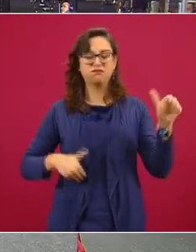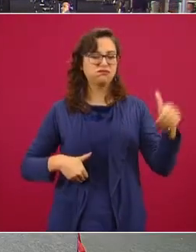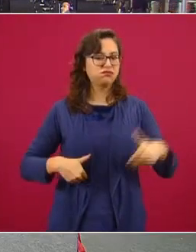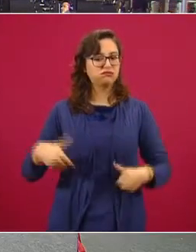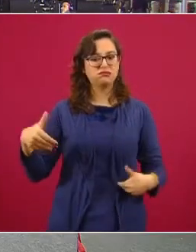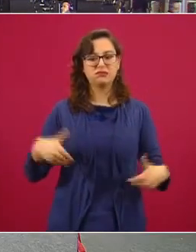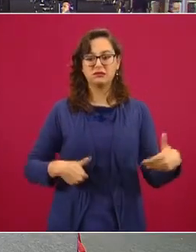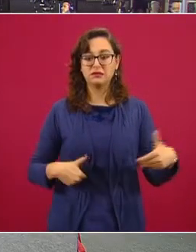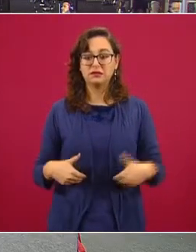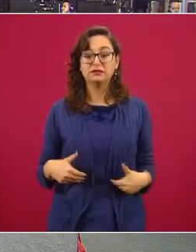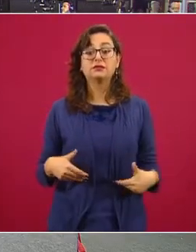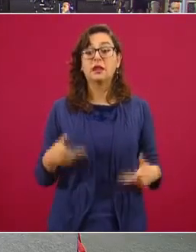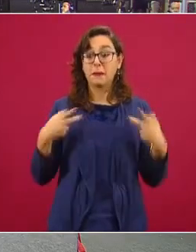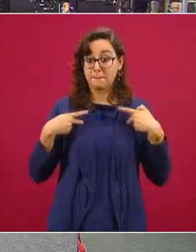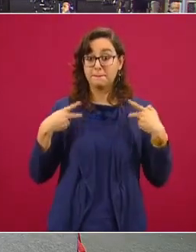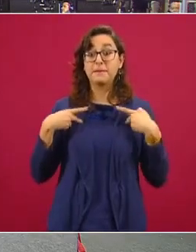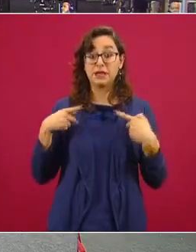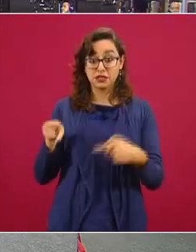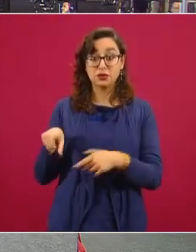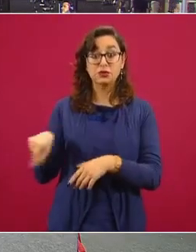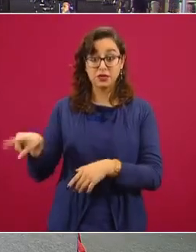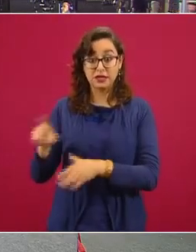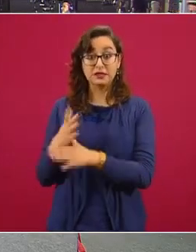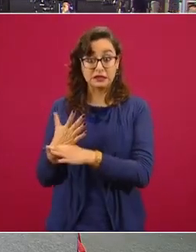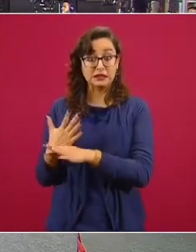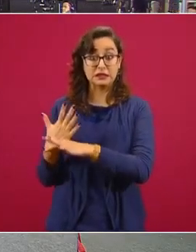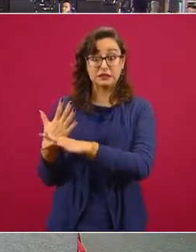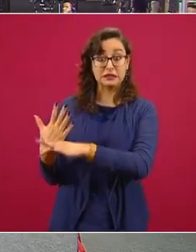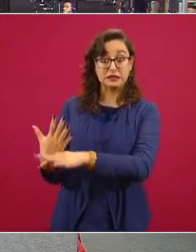Entonces, lo vamos a mostrar